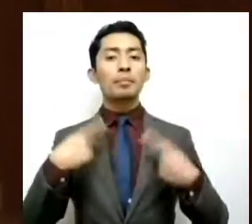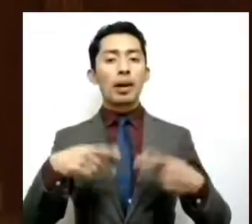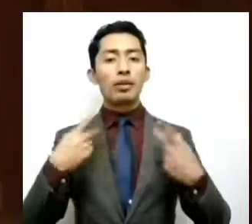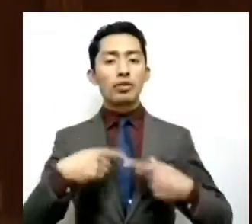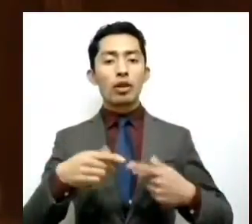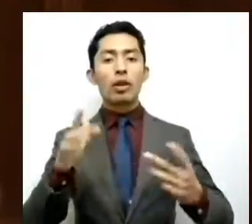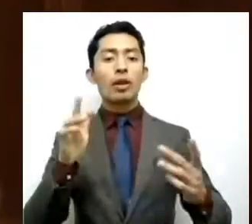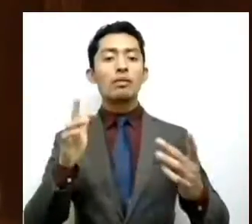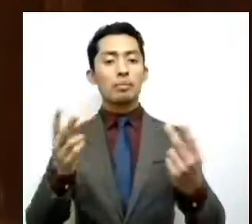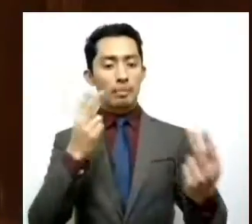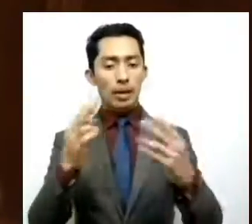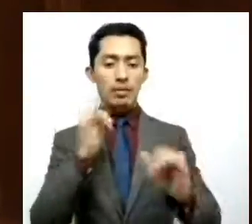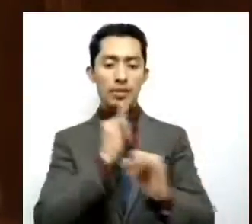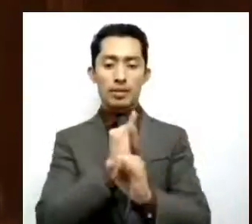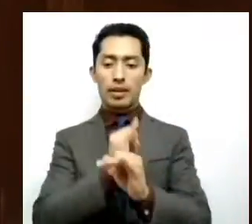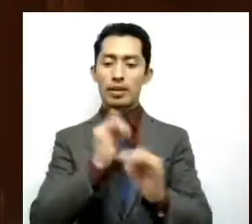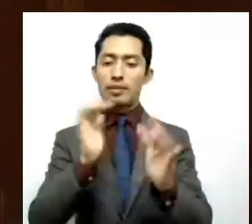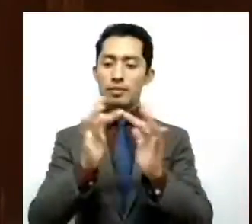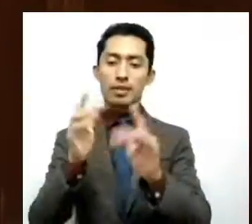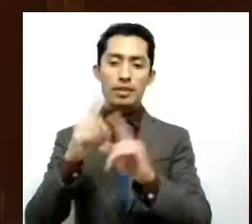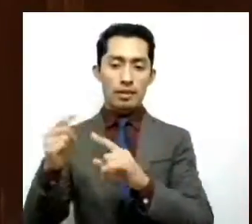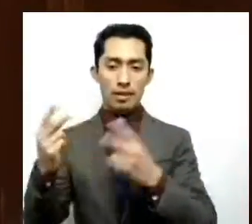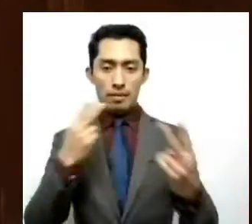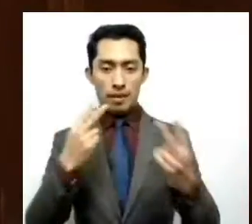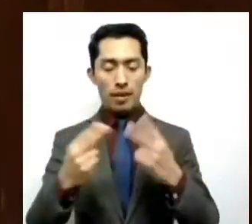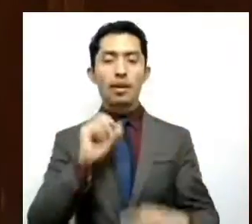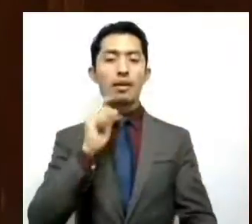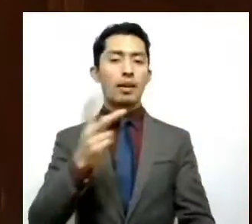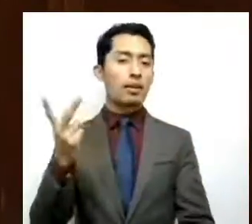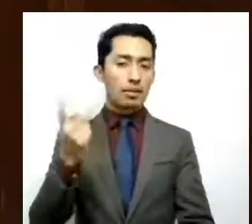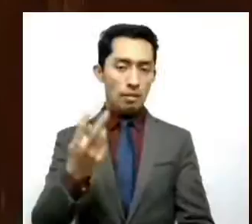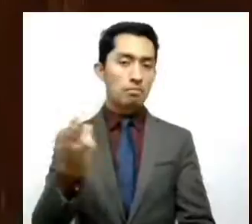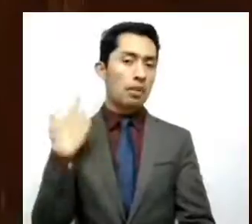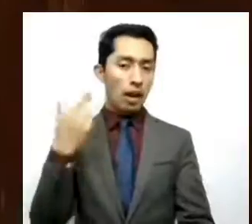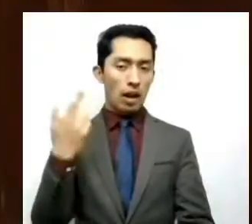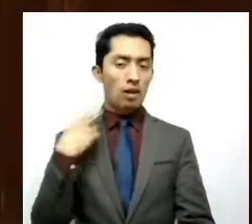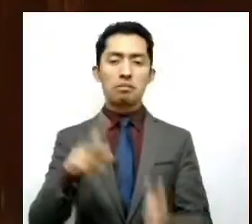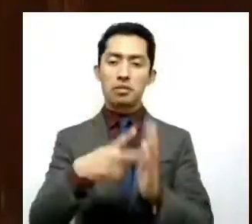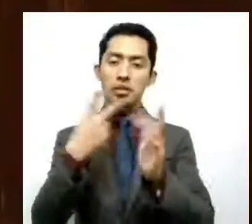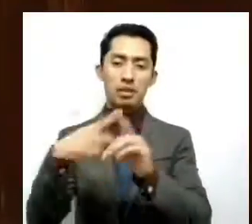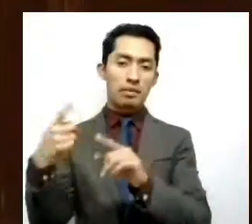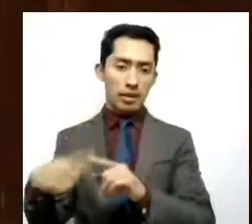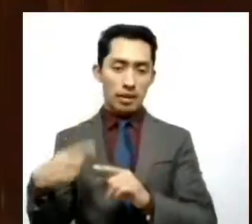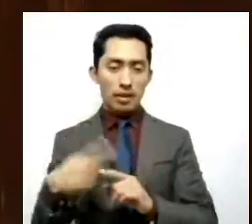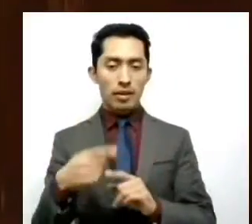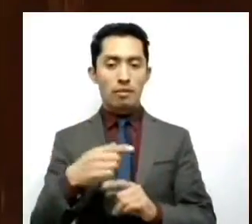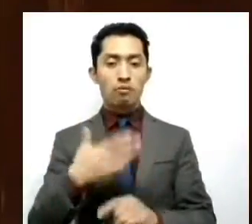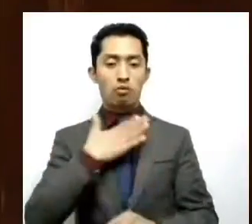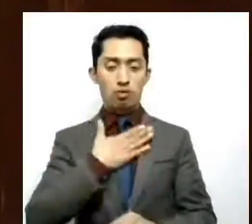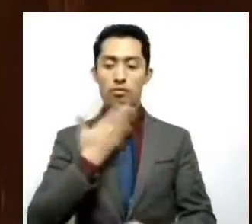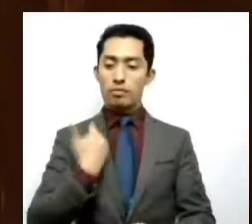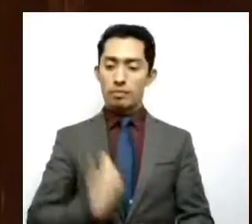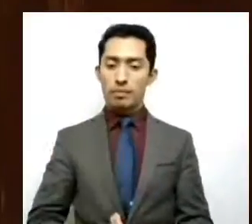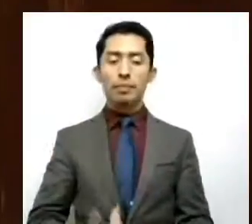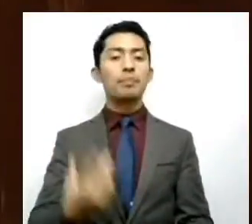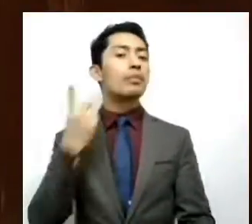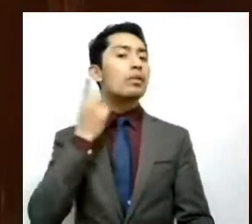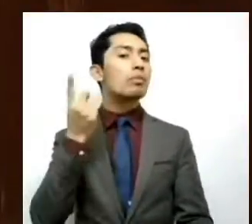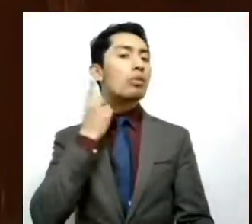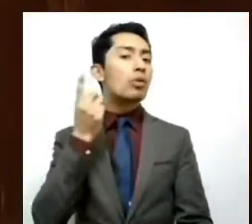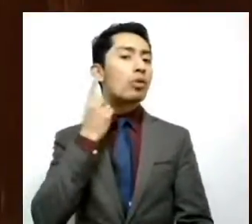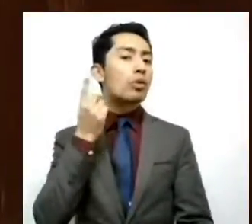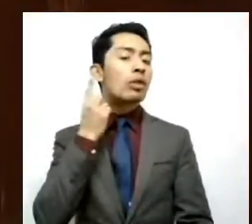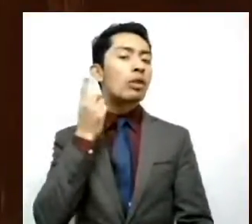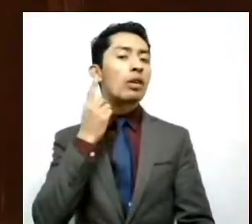de las redes sociales y medios de comunicación. El de la voz, el diputado, y voy a enfatizar